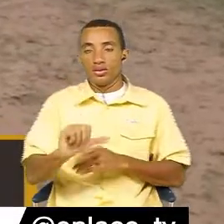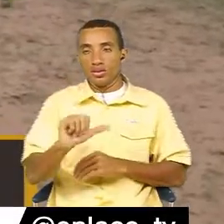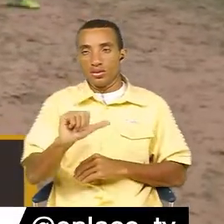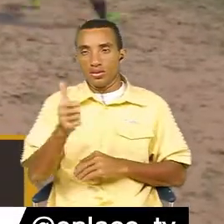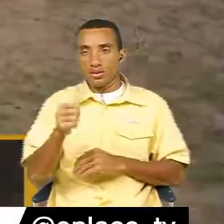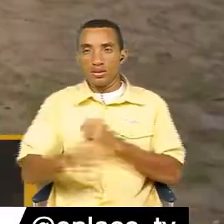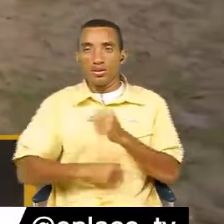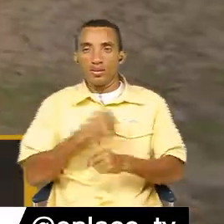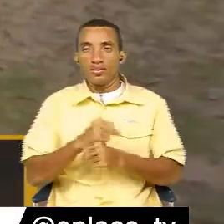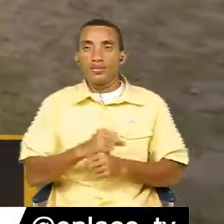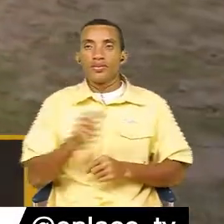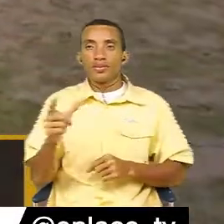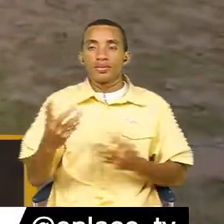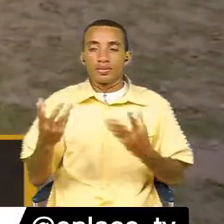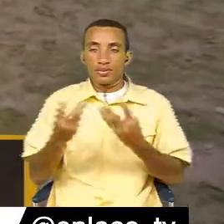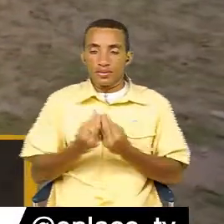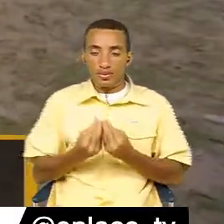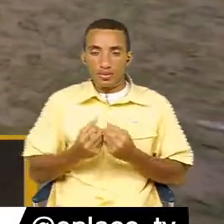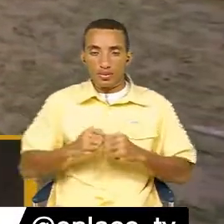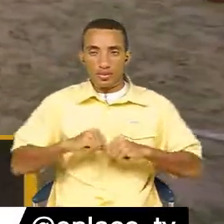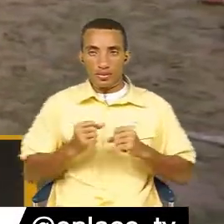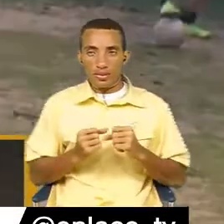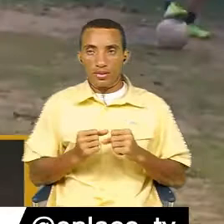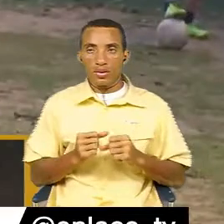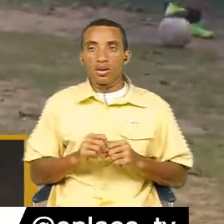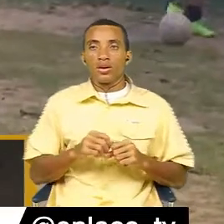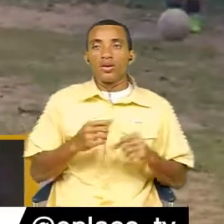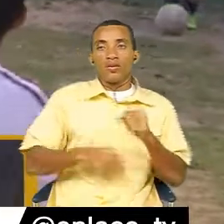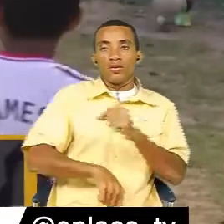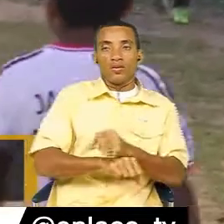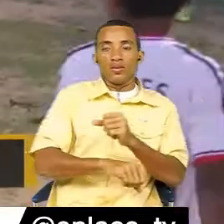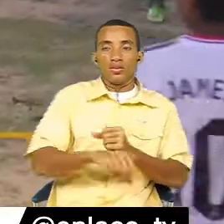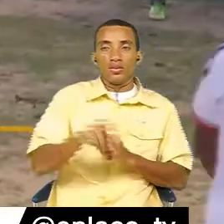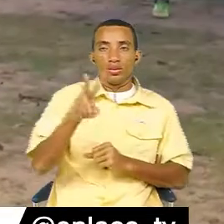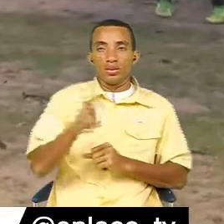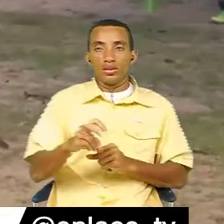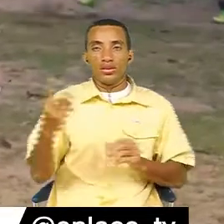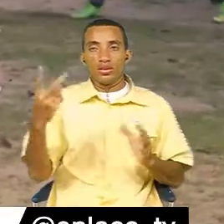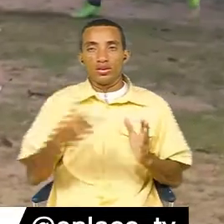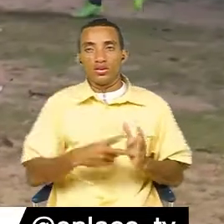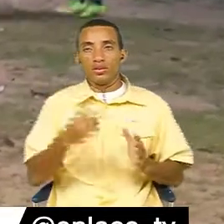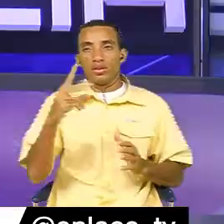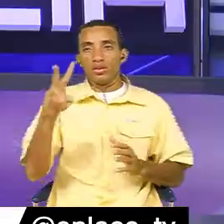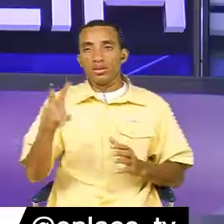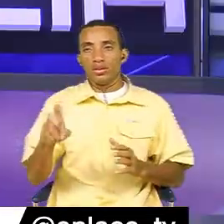grupo D del Bogotá Premier Cup Fútbol 7, categorías 2007 y 2006.